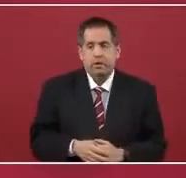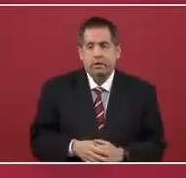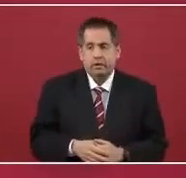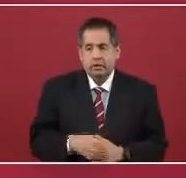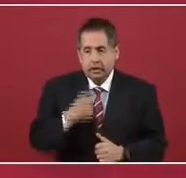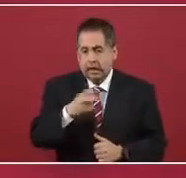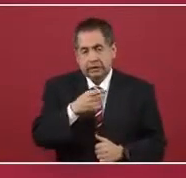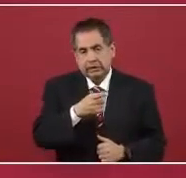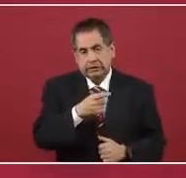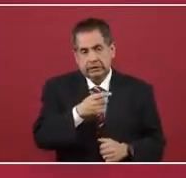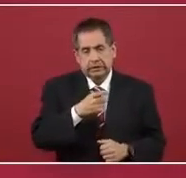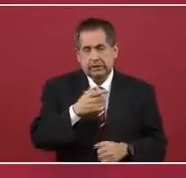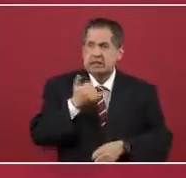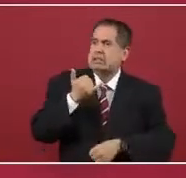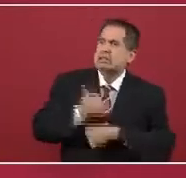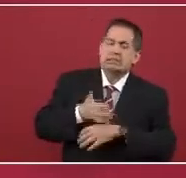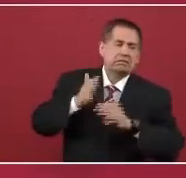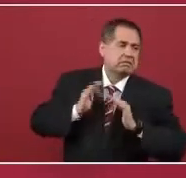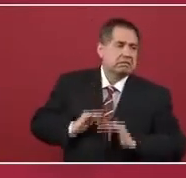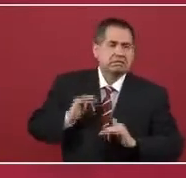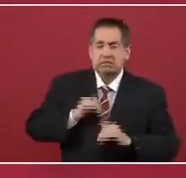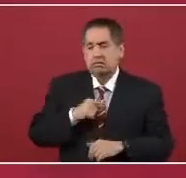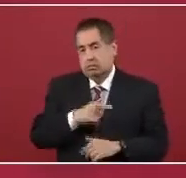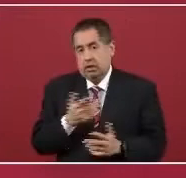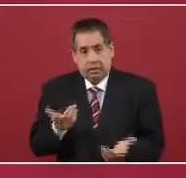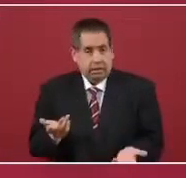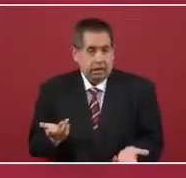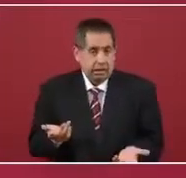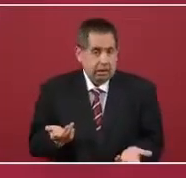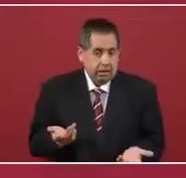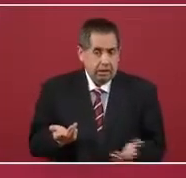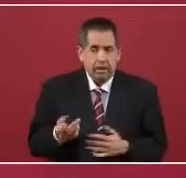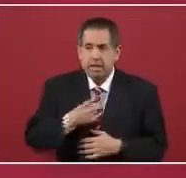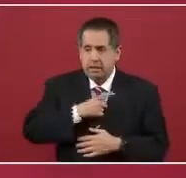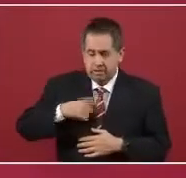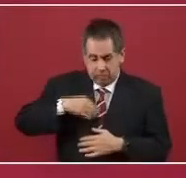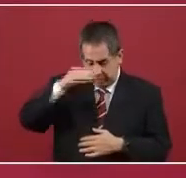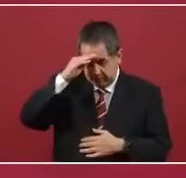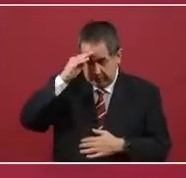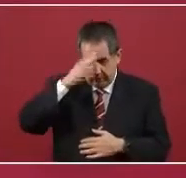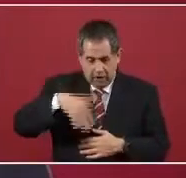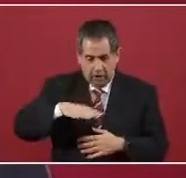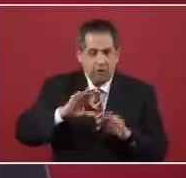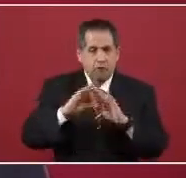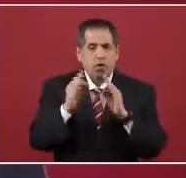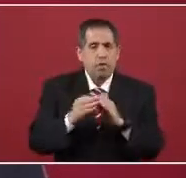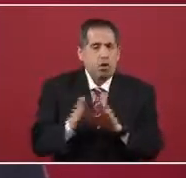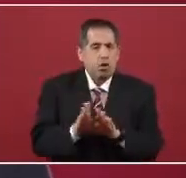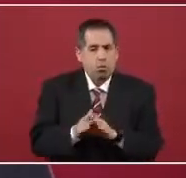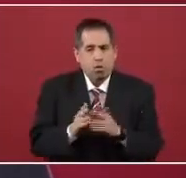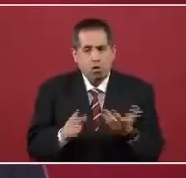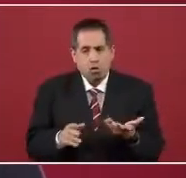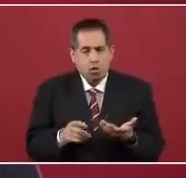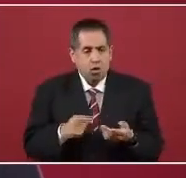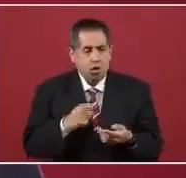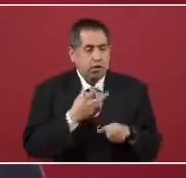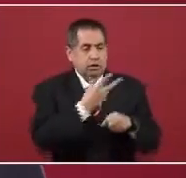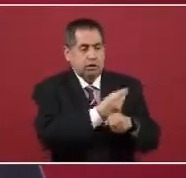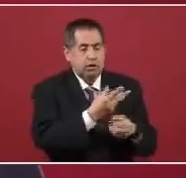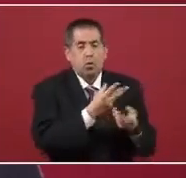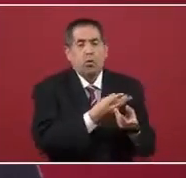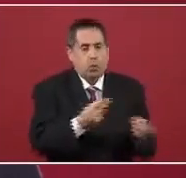Esa es una inconformidad que tienen. Tenemos que buscar la manera de resolverles